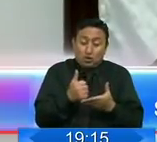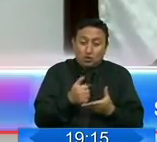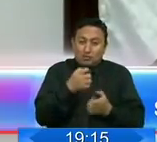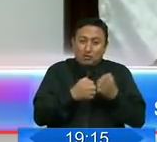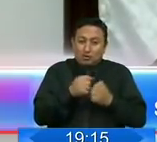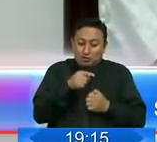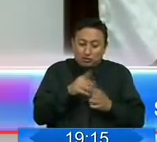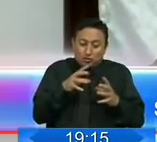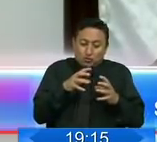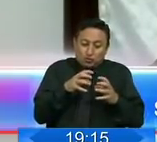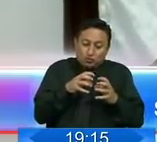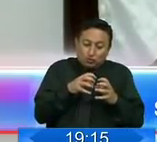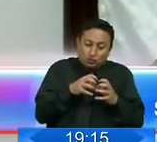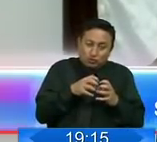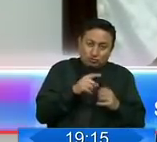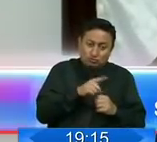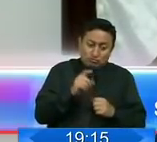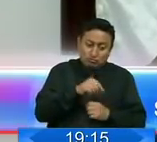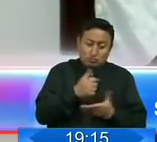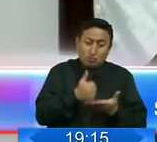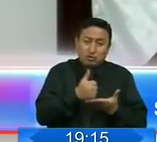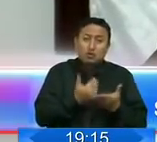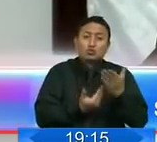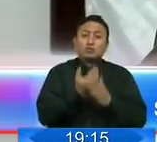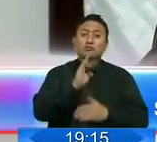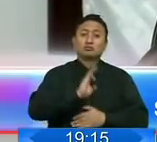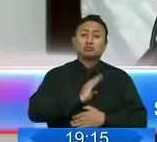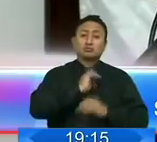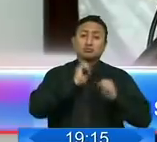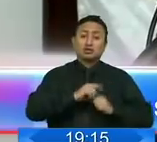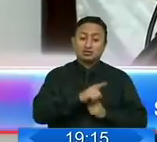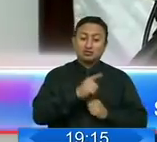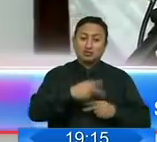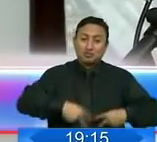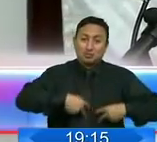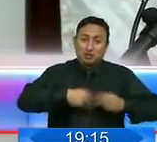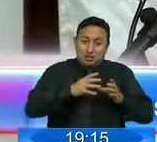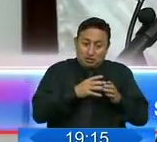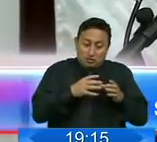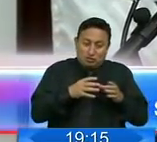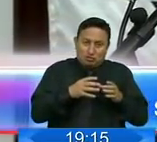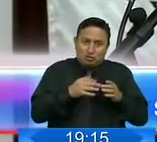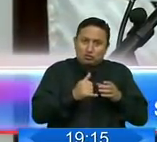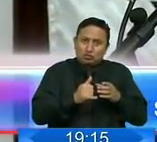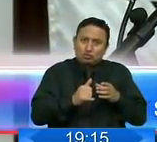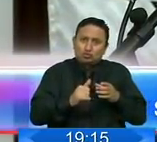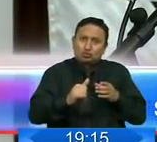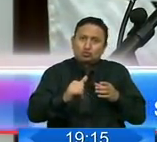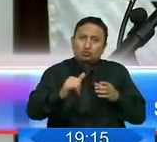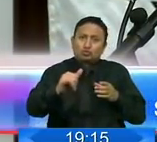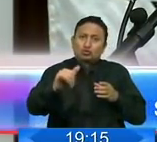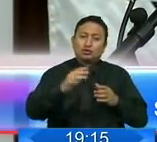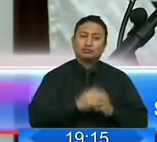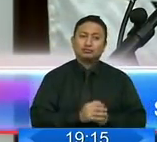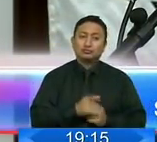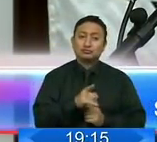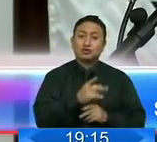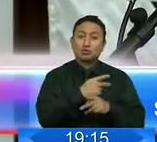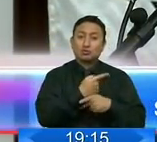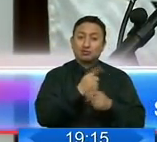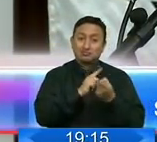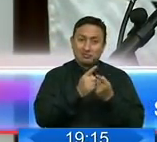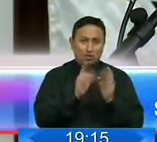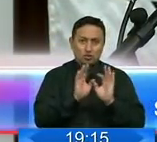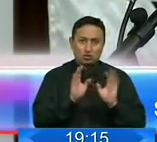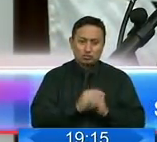vegetales que se benefician de esta técnica, pues alarga su periodo de caducidad, sin detrimento de sus propiedades organolépticas y